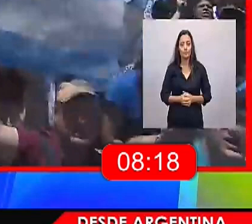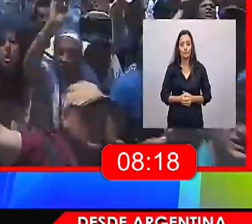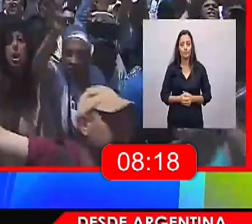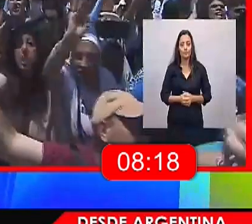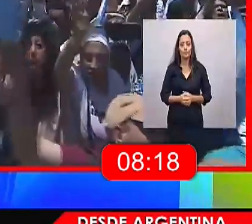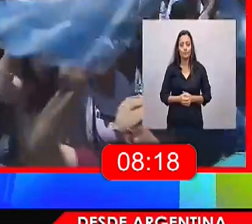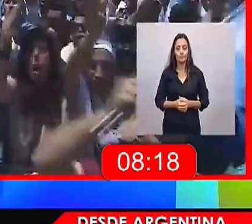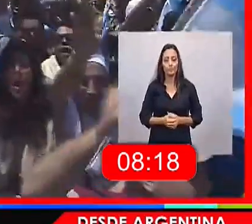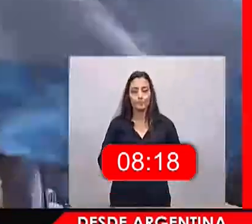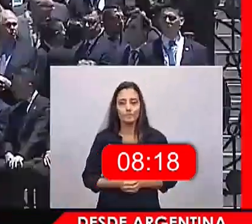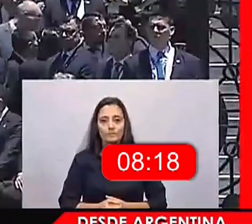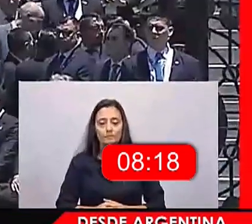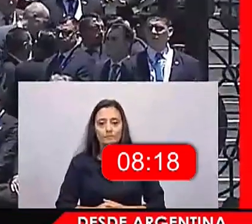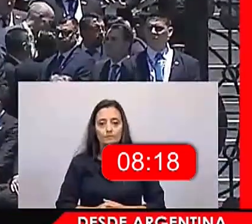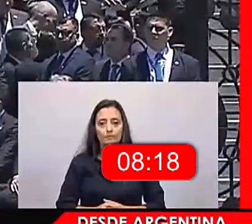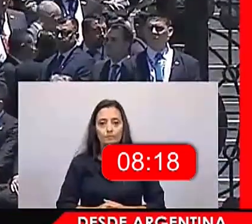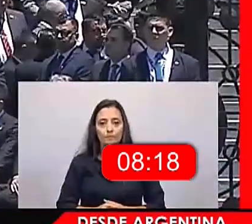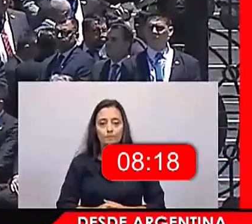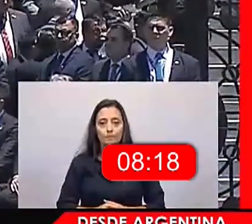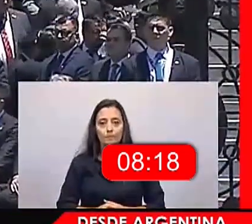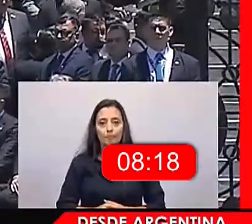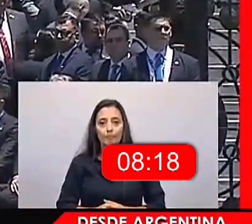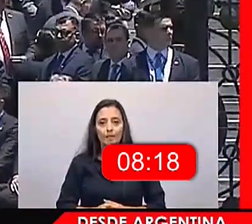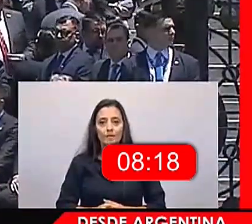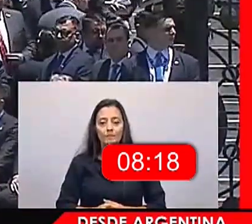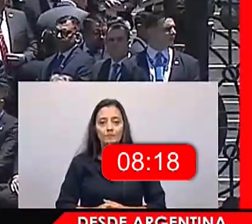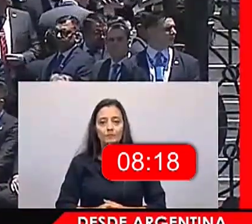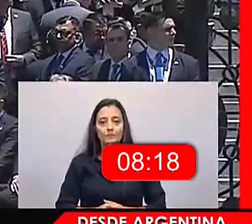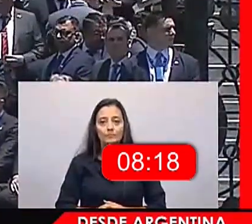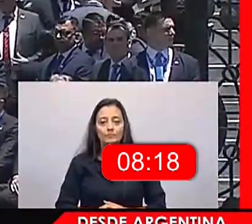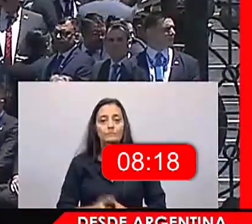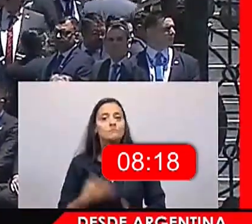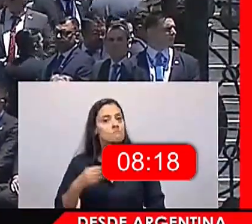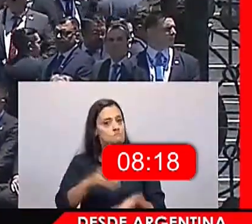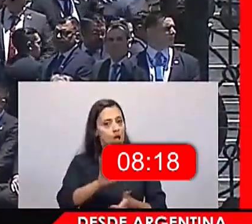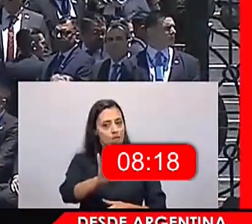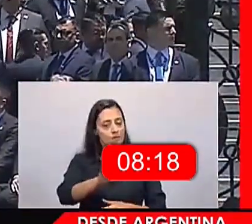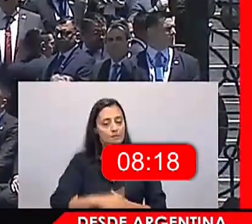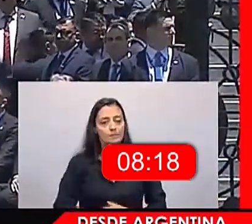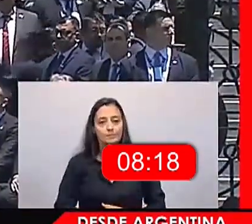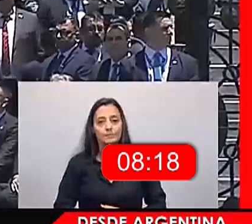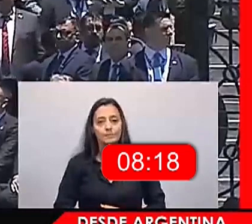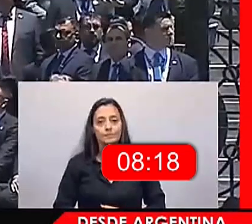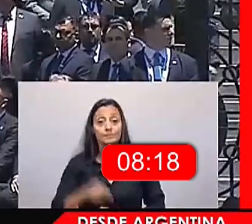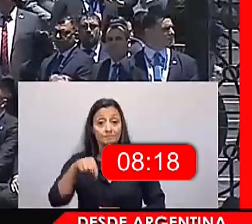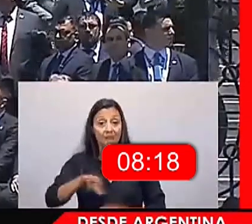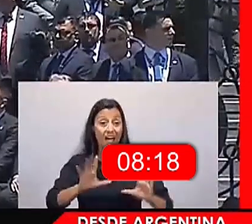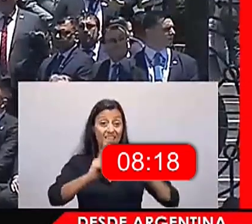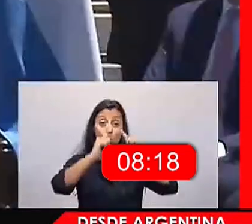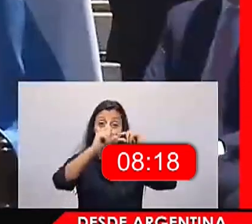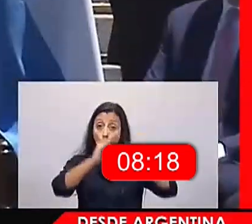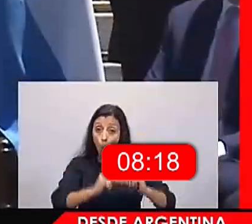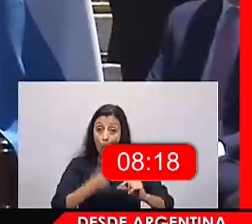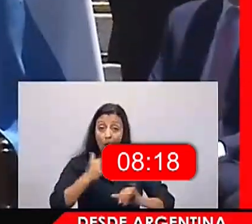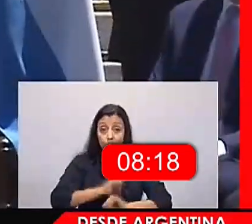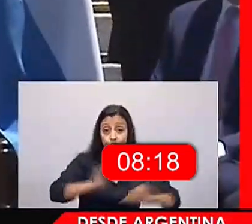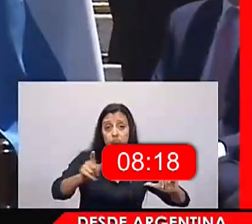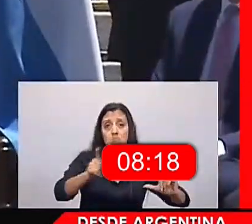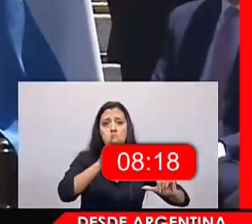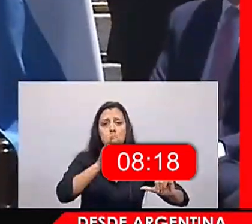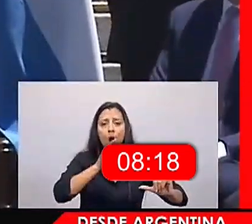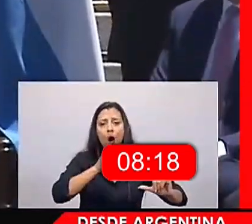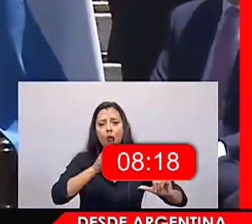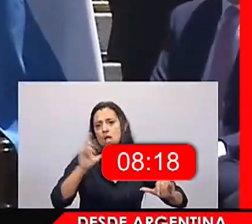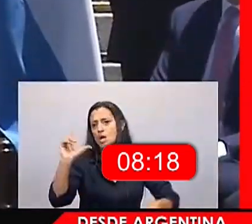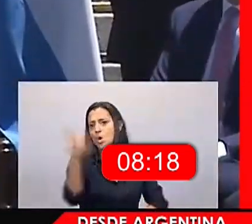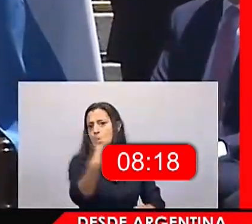mucho dificultad para ocultar a la opinión pública. Nos pasó en las primarias, que no se esperaba que fuera Milei el ganador. Después nos